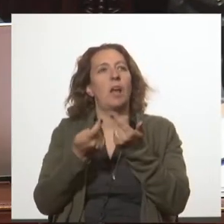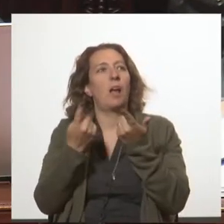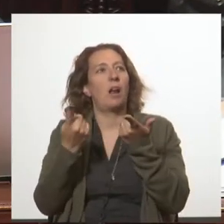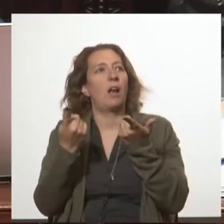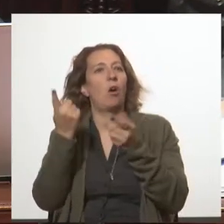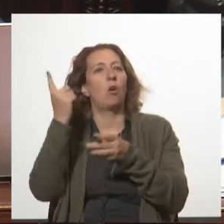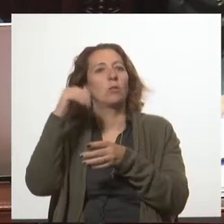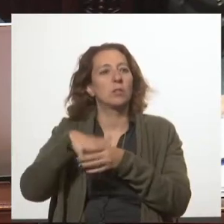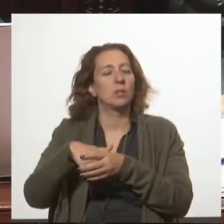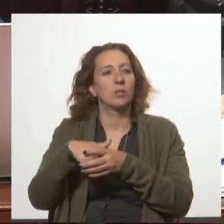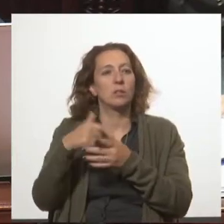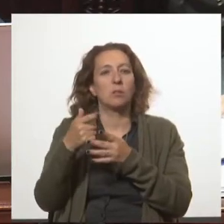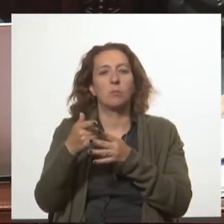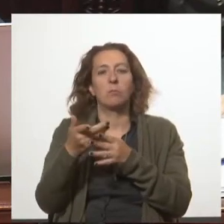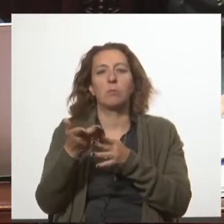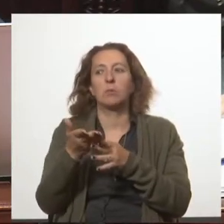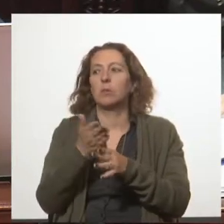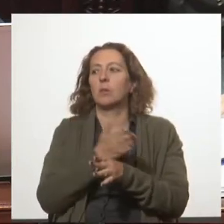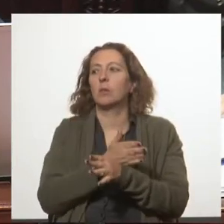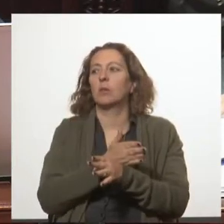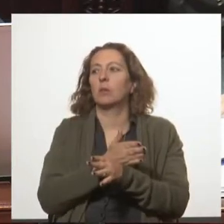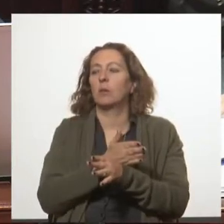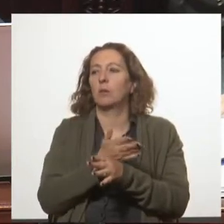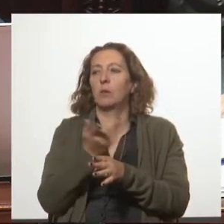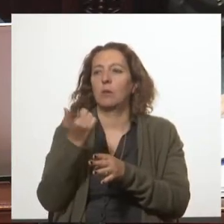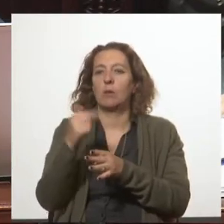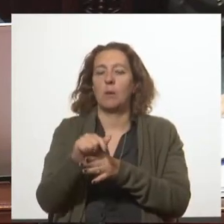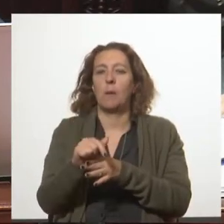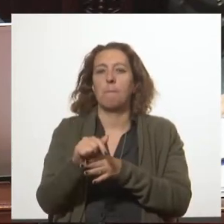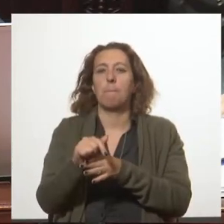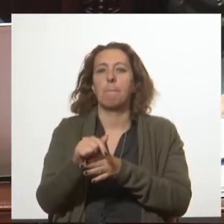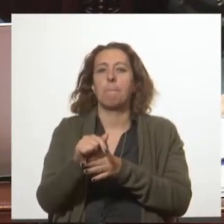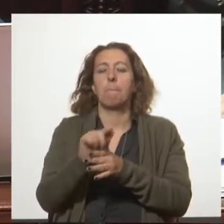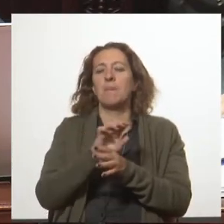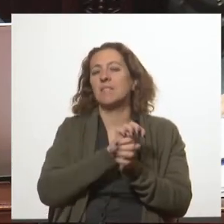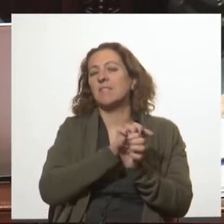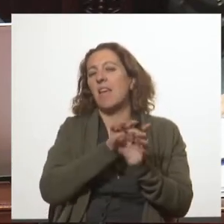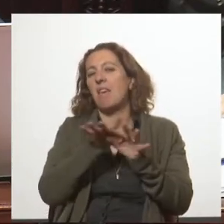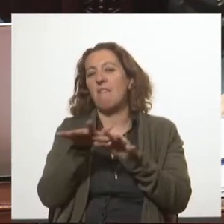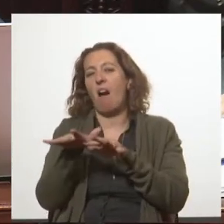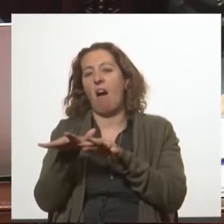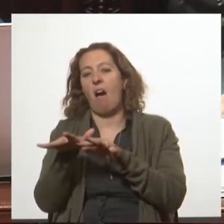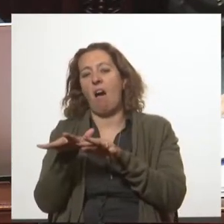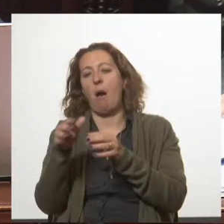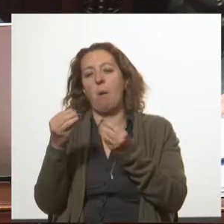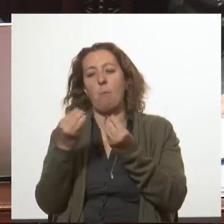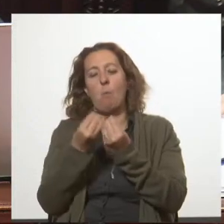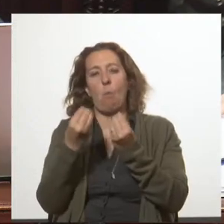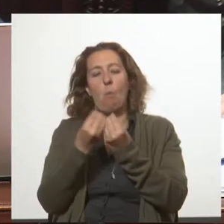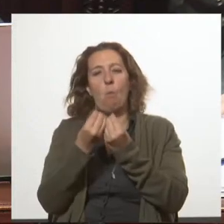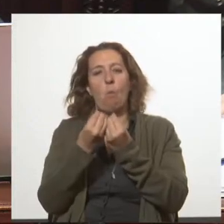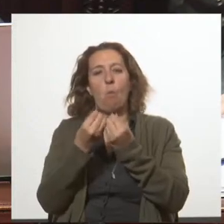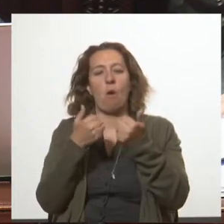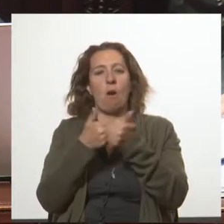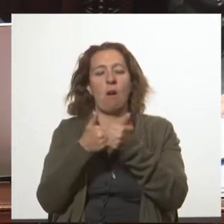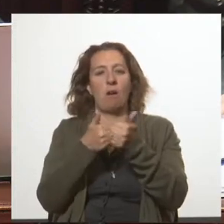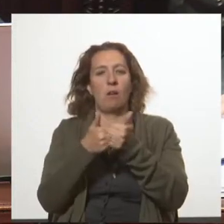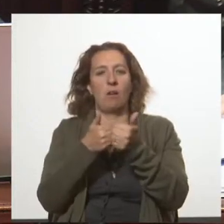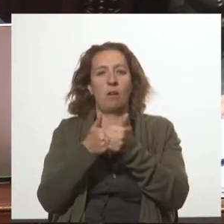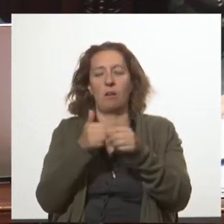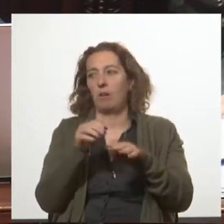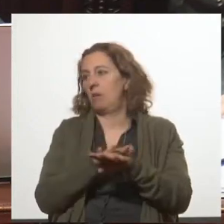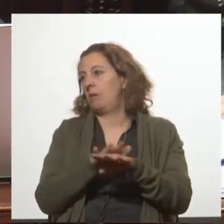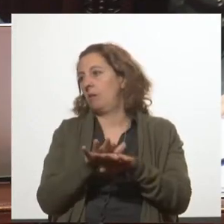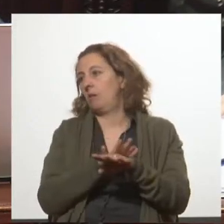motivar la migración de cantidad de clientes de los más básicos que tiene ante él que son los